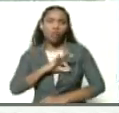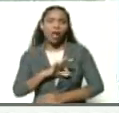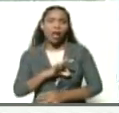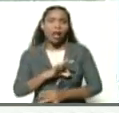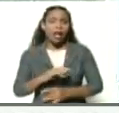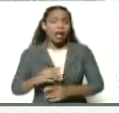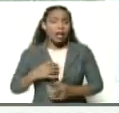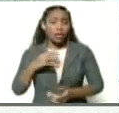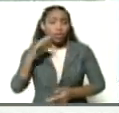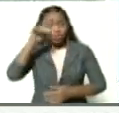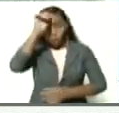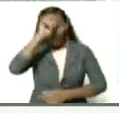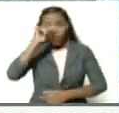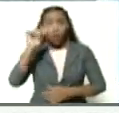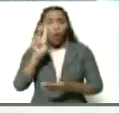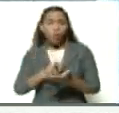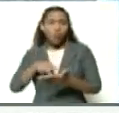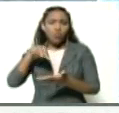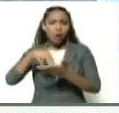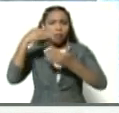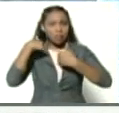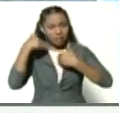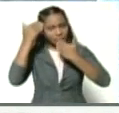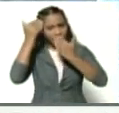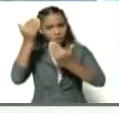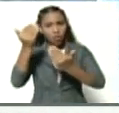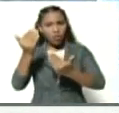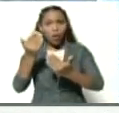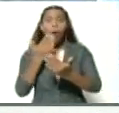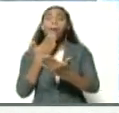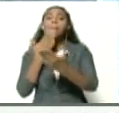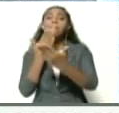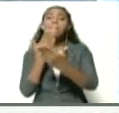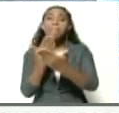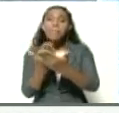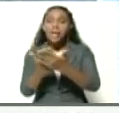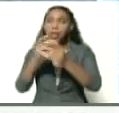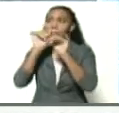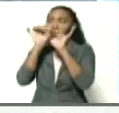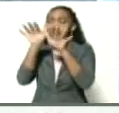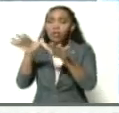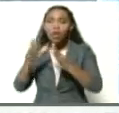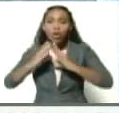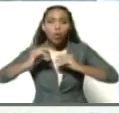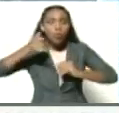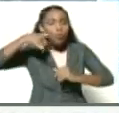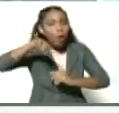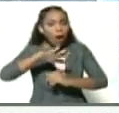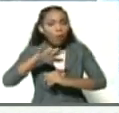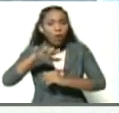Resurrección, mis saludos, pido las bendiciones de todo el pueblo de Venezuela,